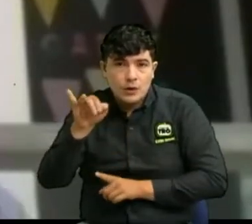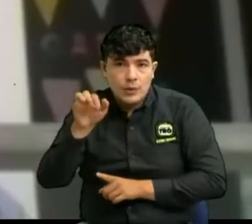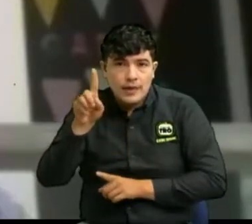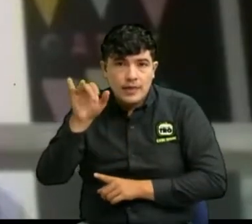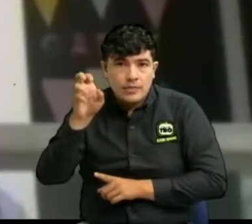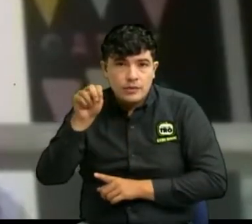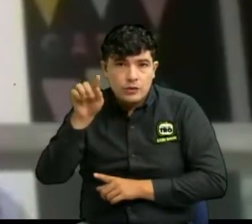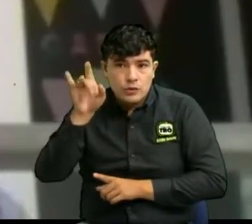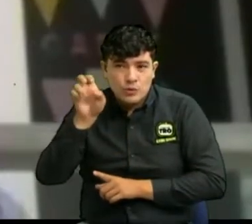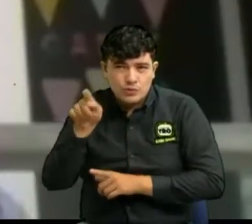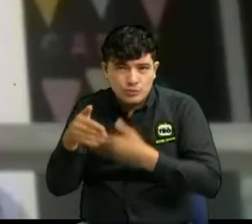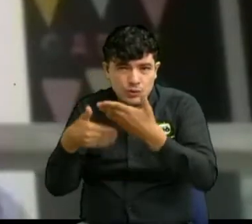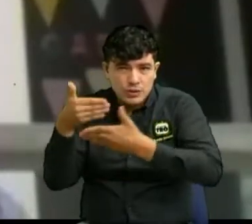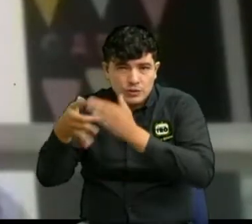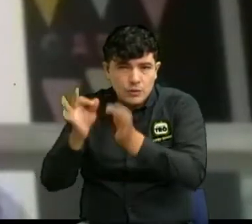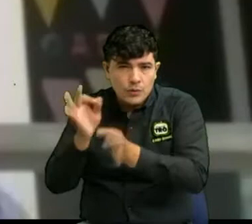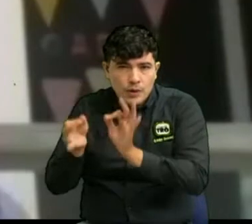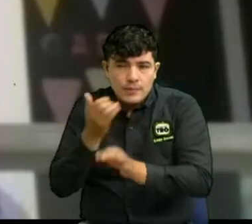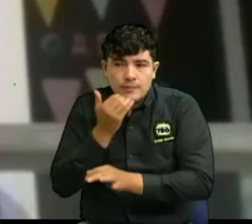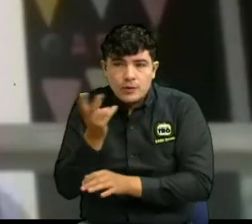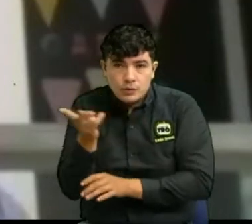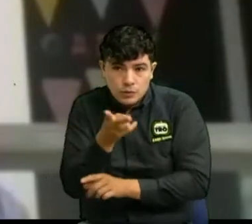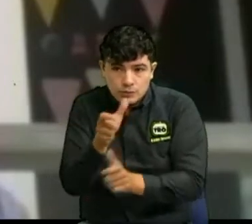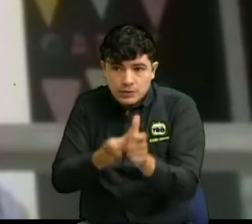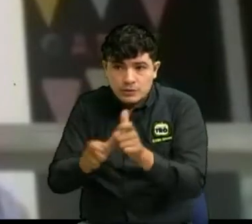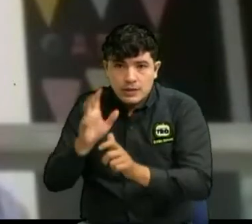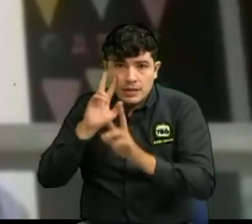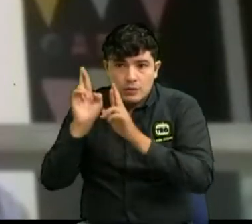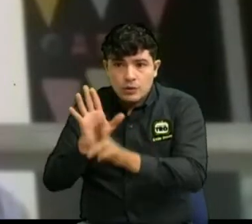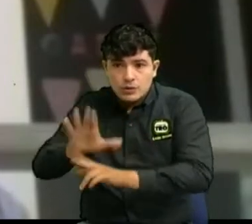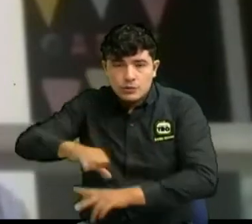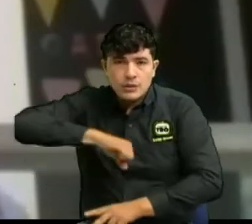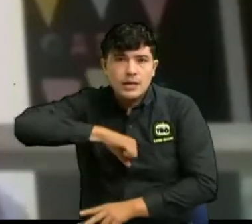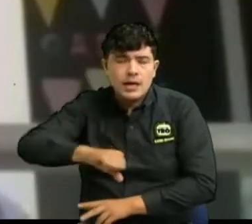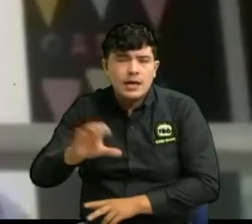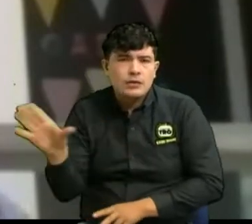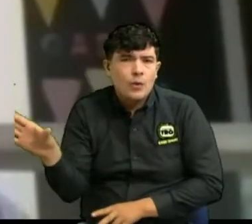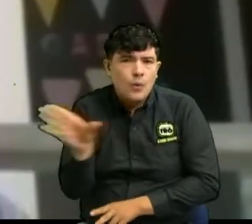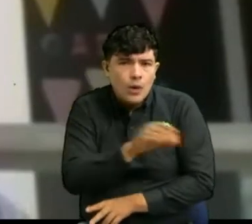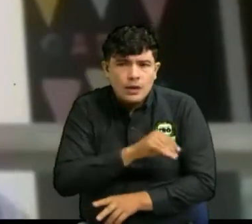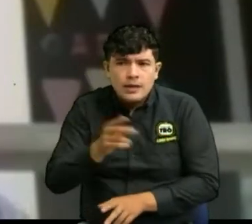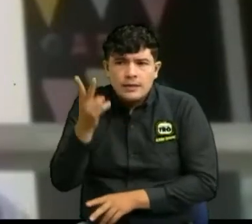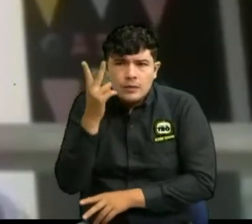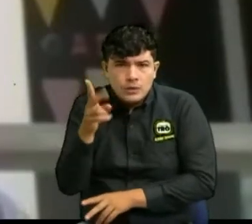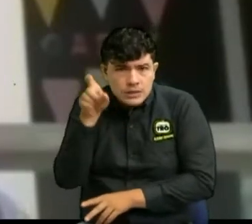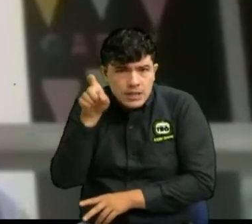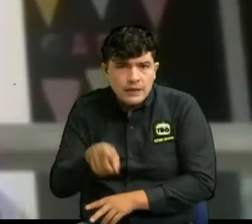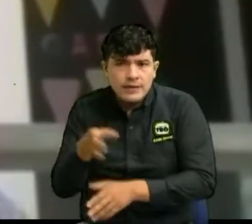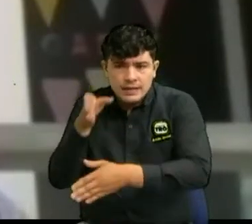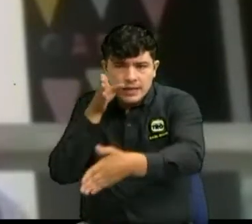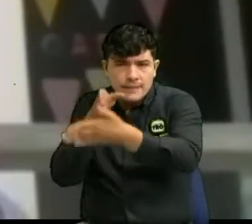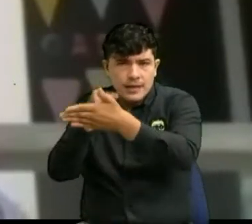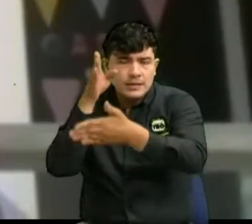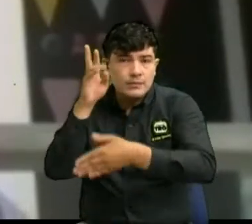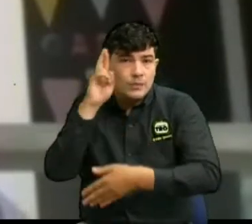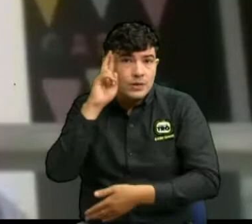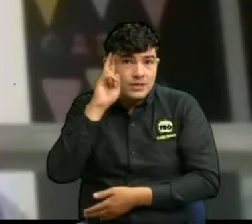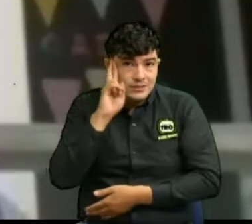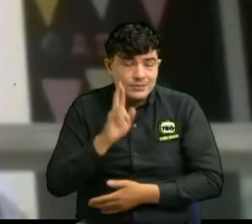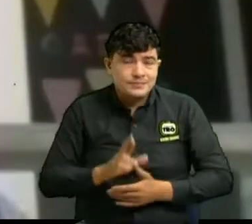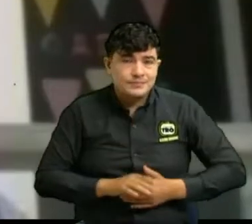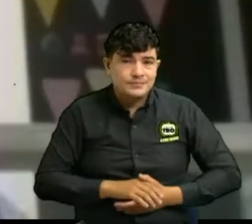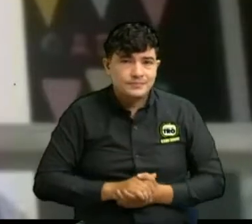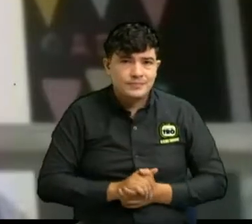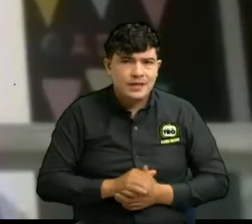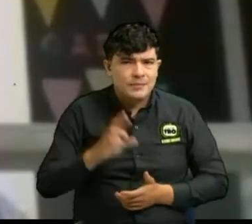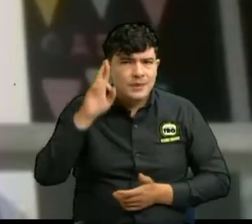cuando estamos frente a dos personas que tienen un derecho, las dos tienen que ser demandantes. Luego, la que vayan